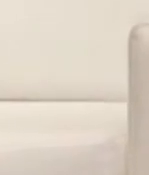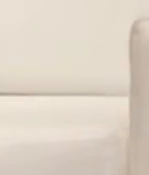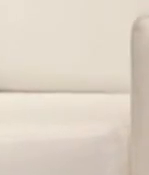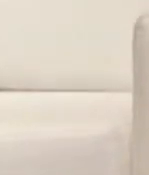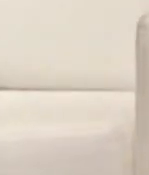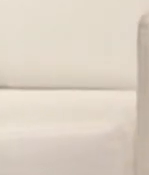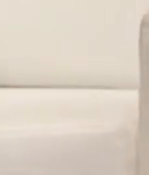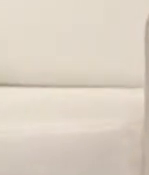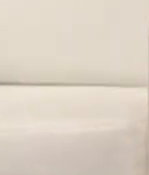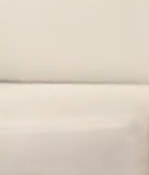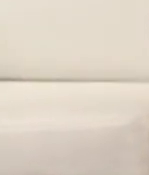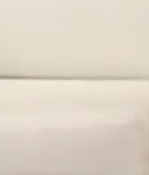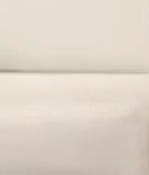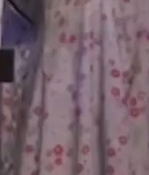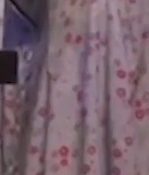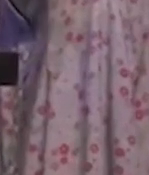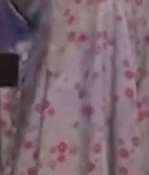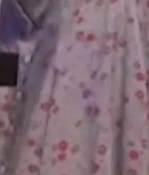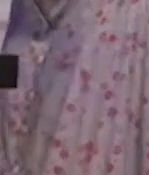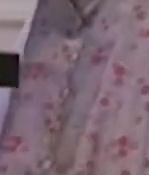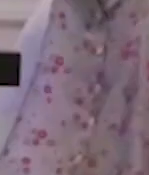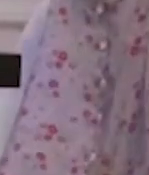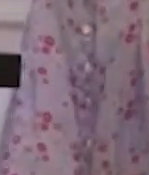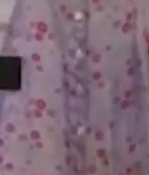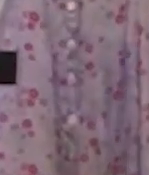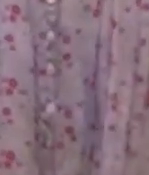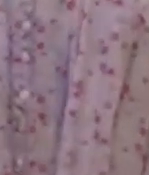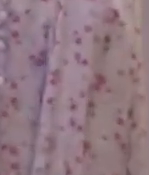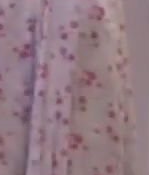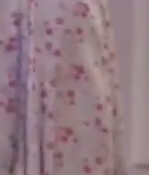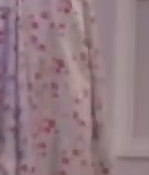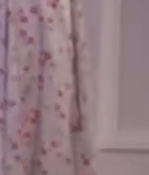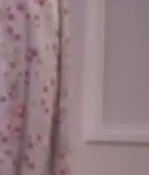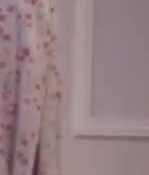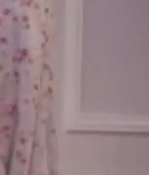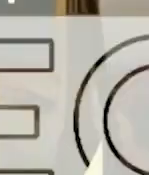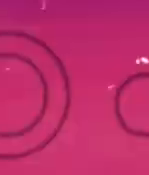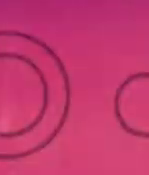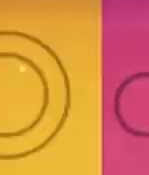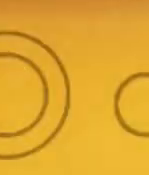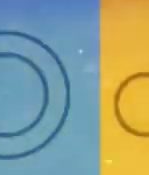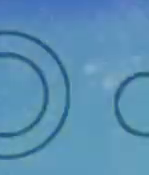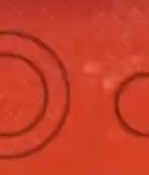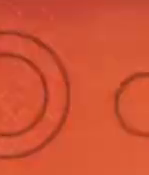de cuento de hadas que vos tanto anhelas puedo creer tomar un desayuno de verdad